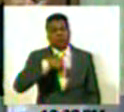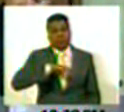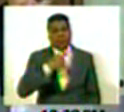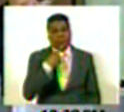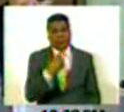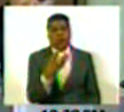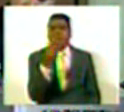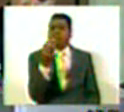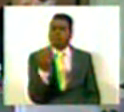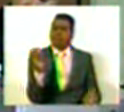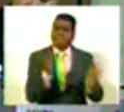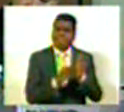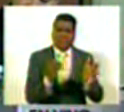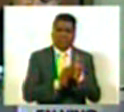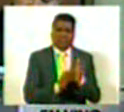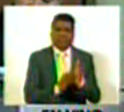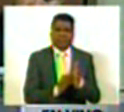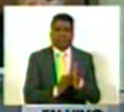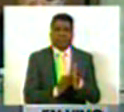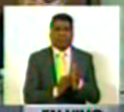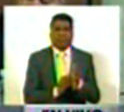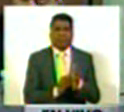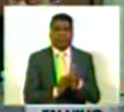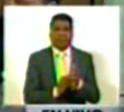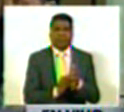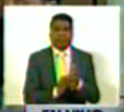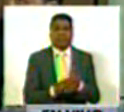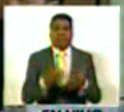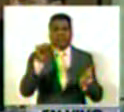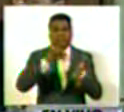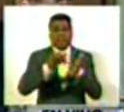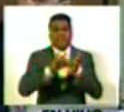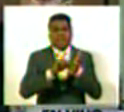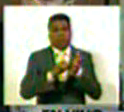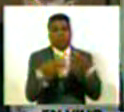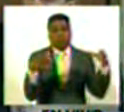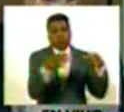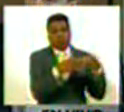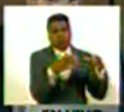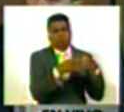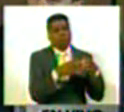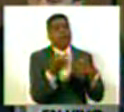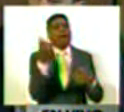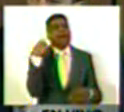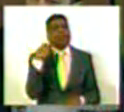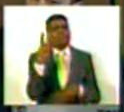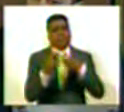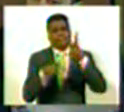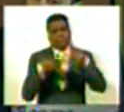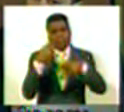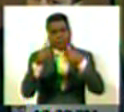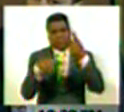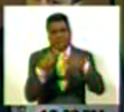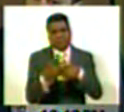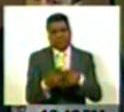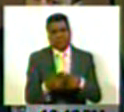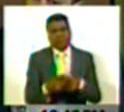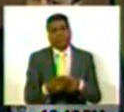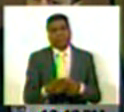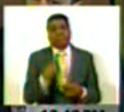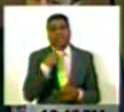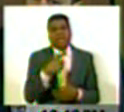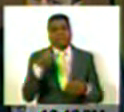de nuestras intervenciones en el seno de esta organización, justamente cuando se venía dando un proceso que procura